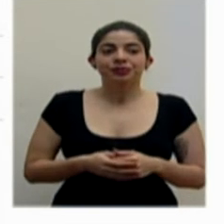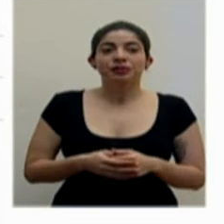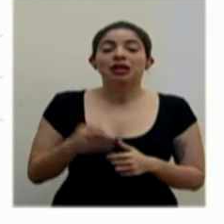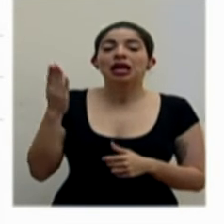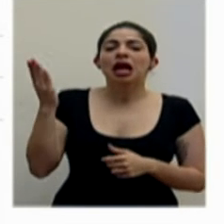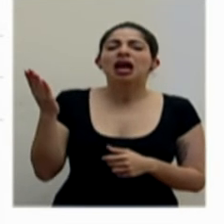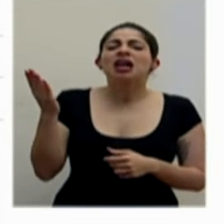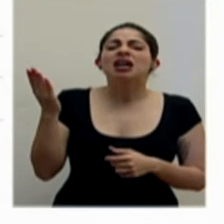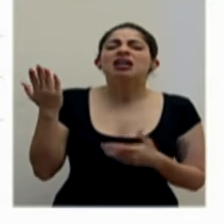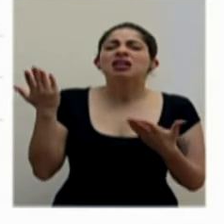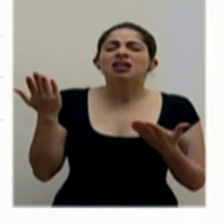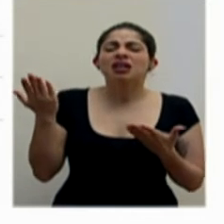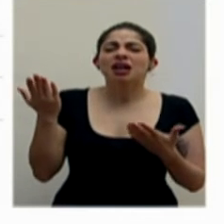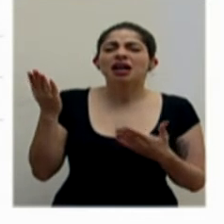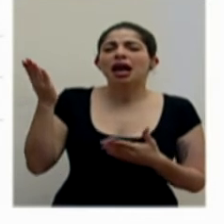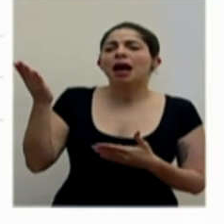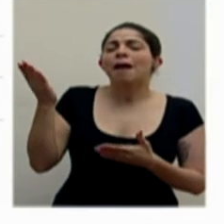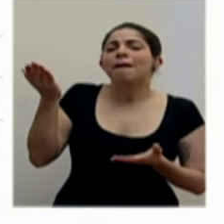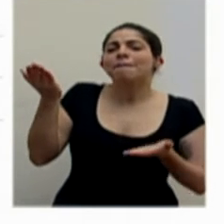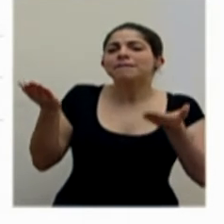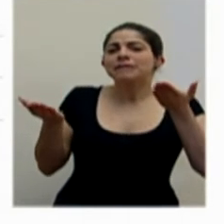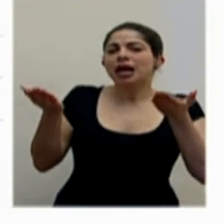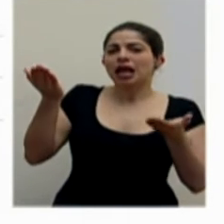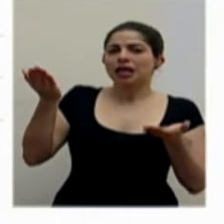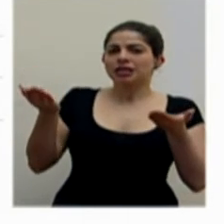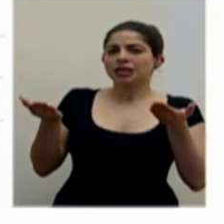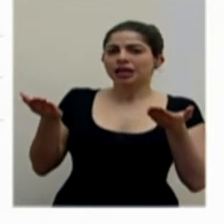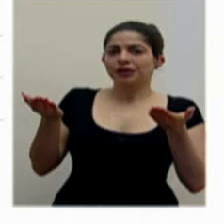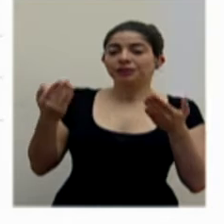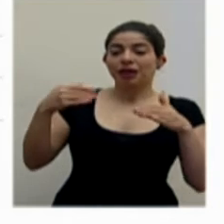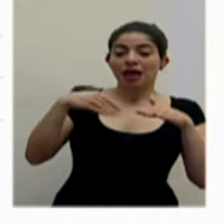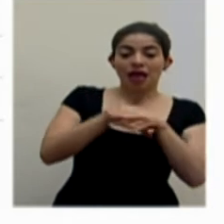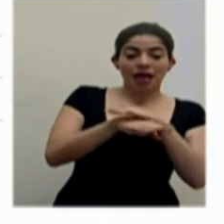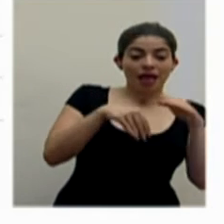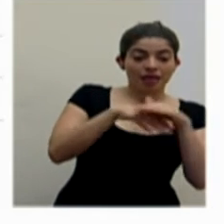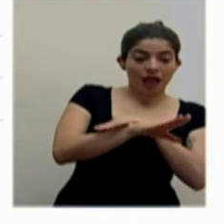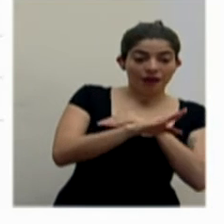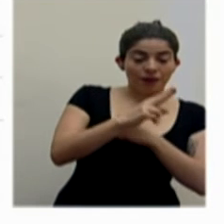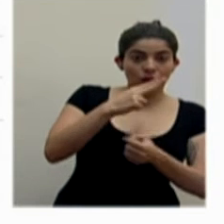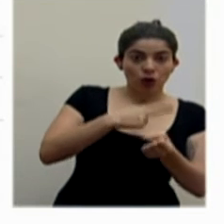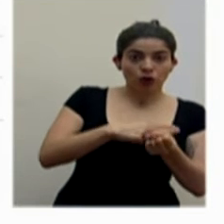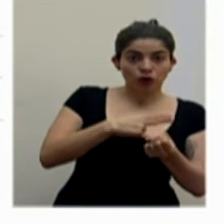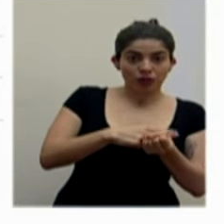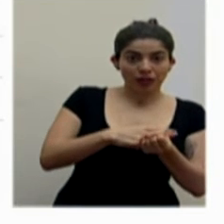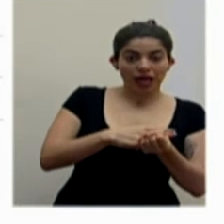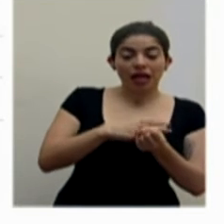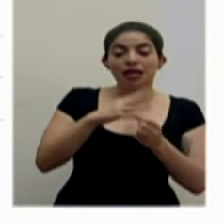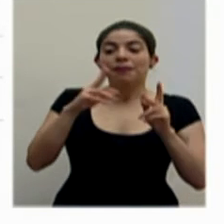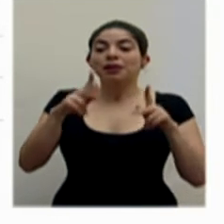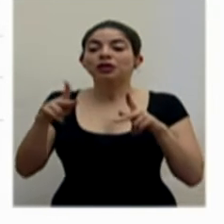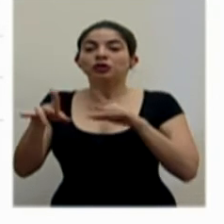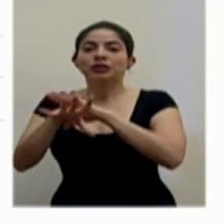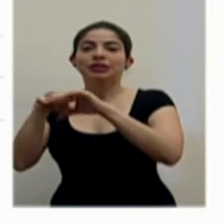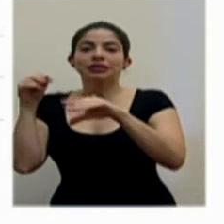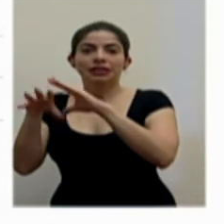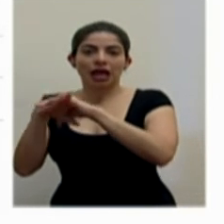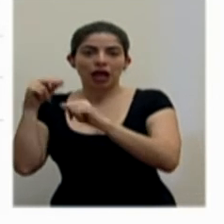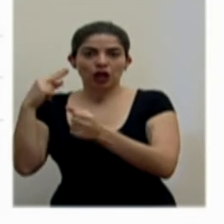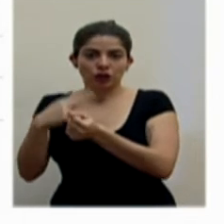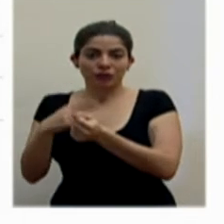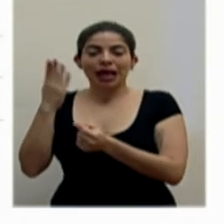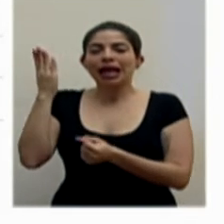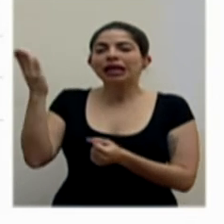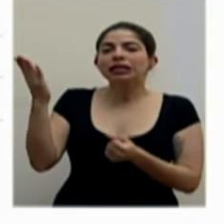Aquí lo que tenemos es el balance entre los ingresos a un hospital versus los egresos. Esto es